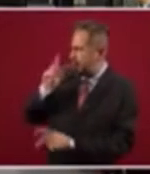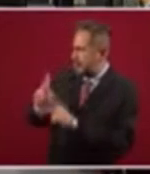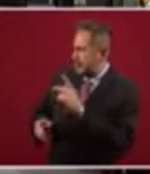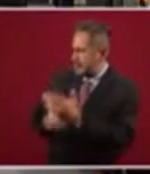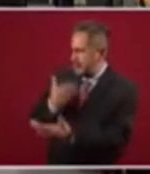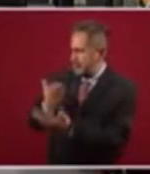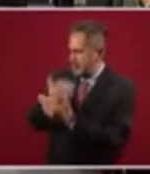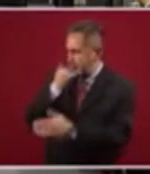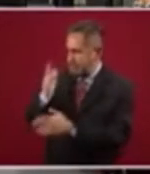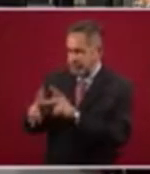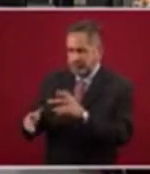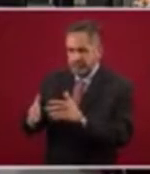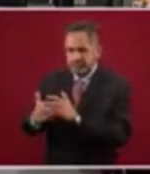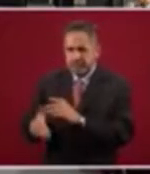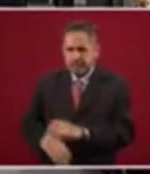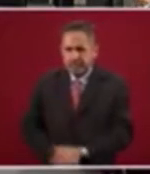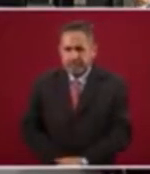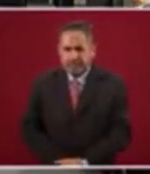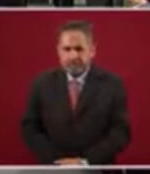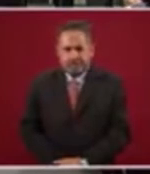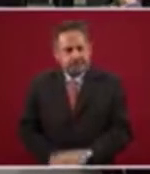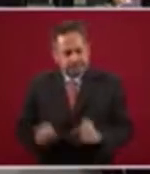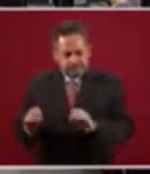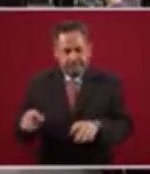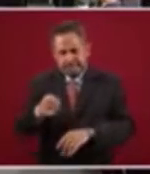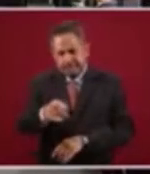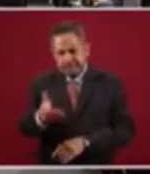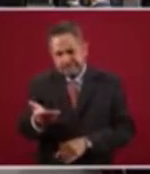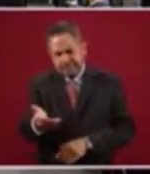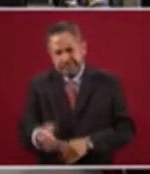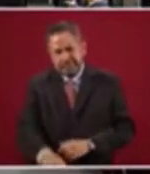Disculpa, voy a hacer una pregunta. No, deja, sí, una vez.